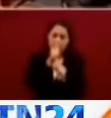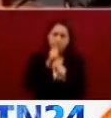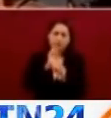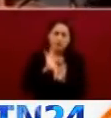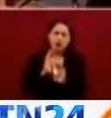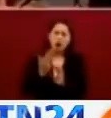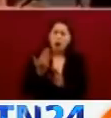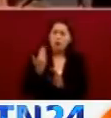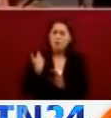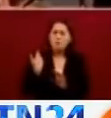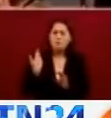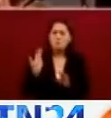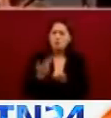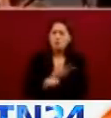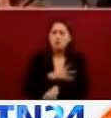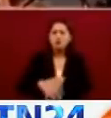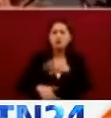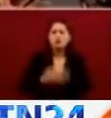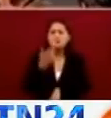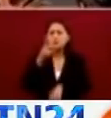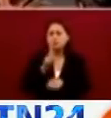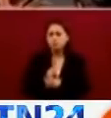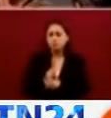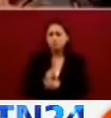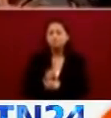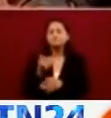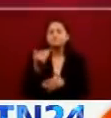nos faltan 2 meses y medio.